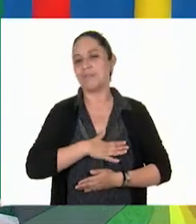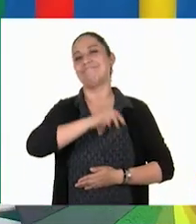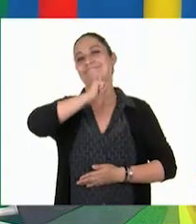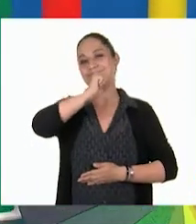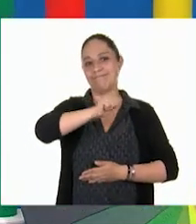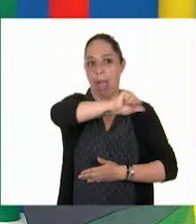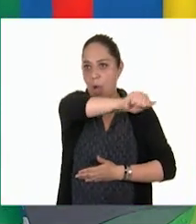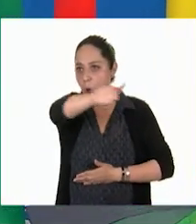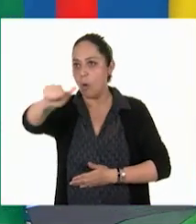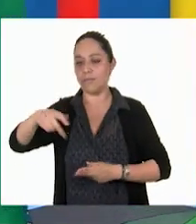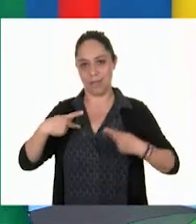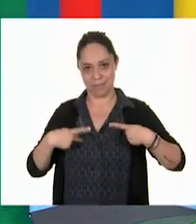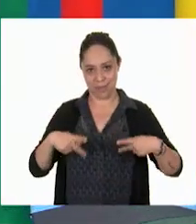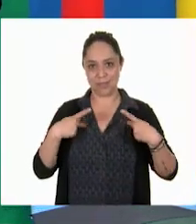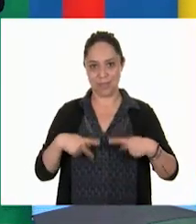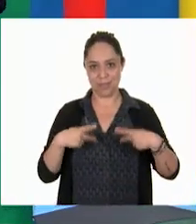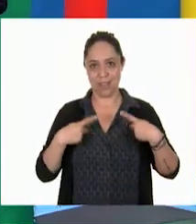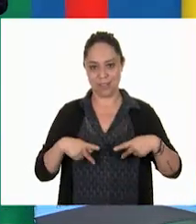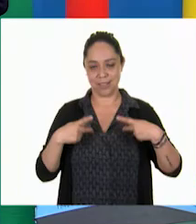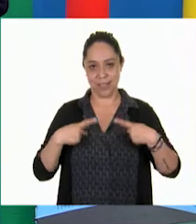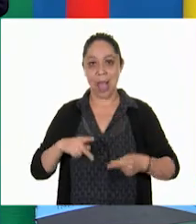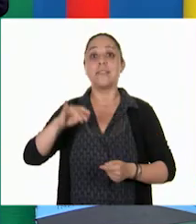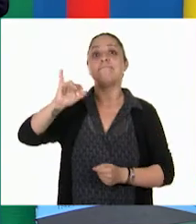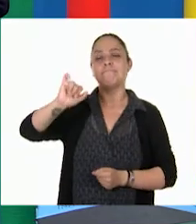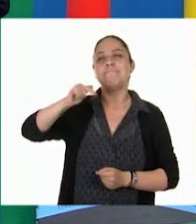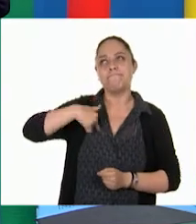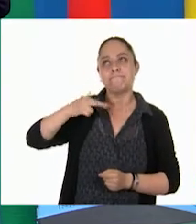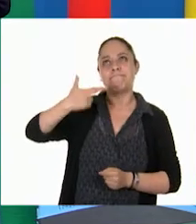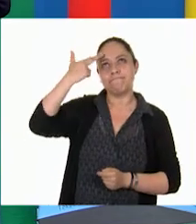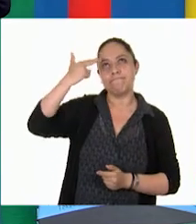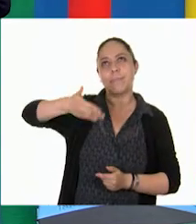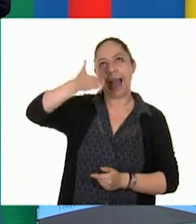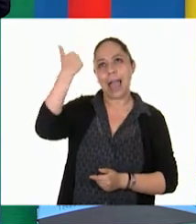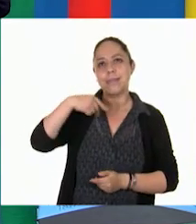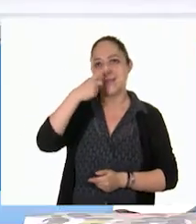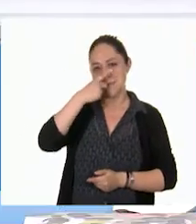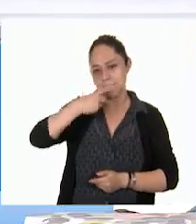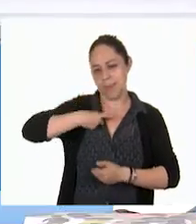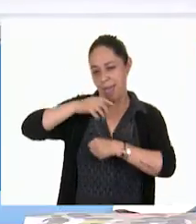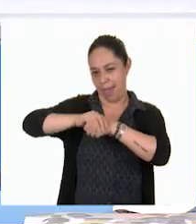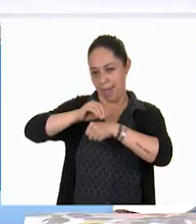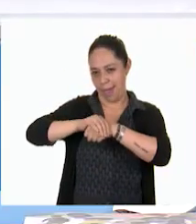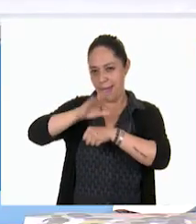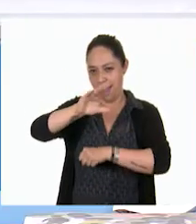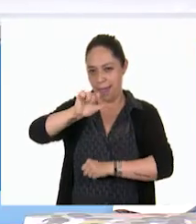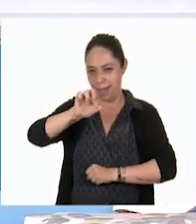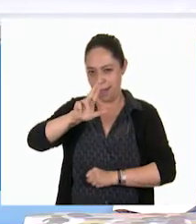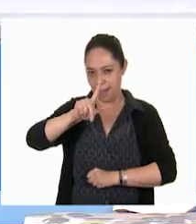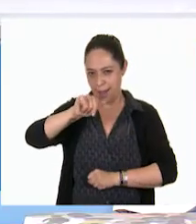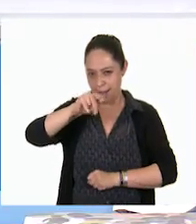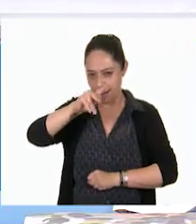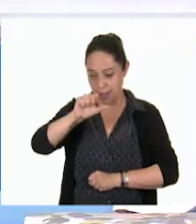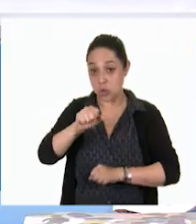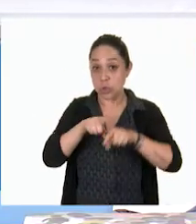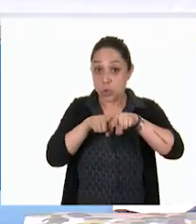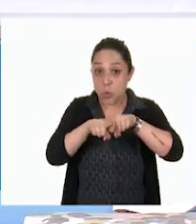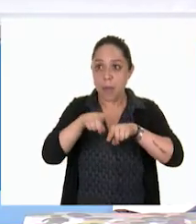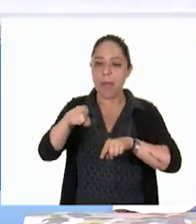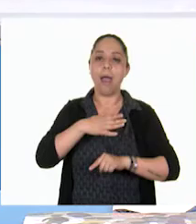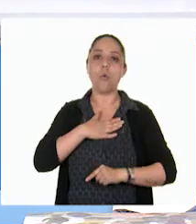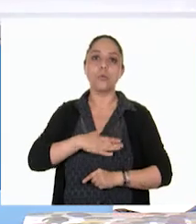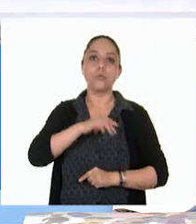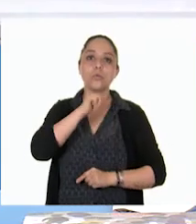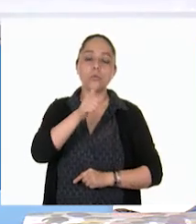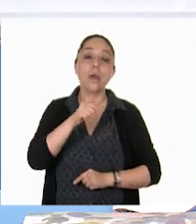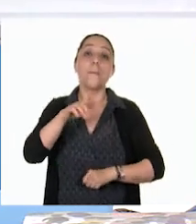de la familia. Exacto. Sí. Recuerdo que un día me platicó mi amigo Carlitos que su hermana fue injusta porque le